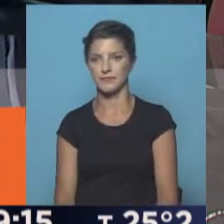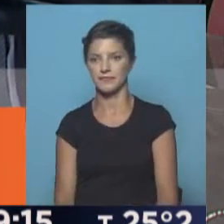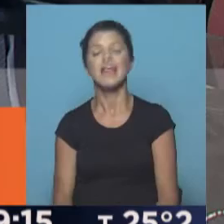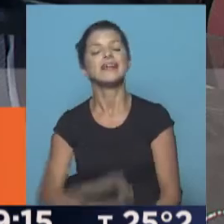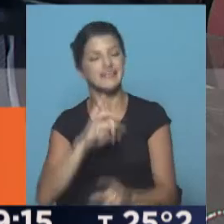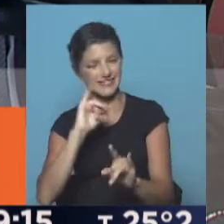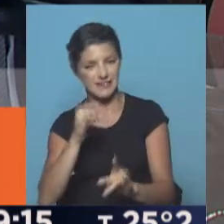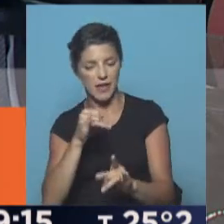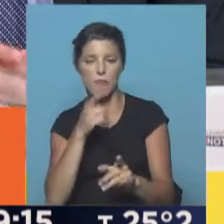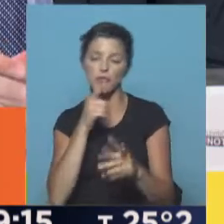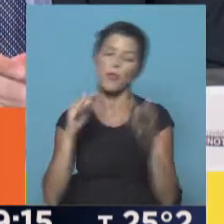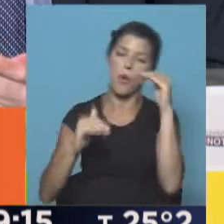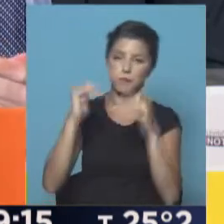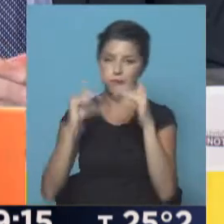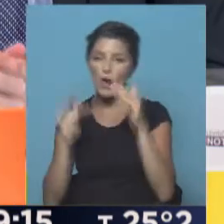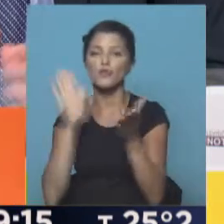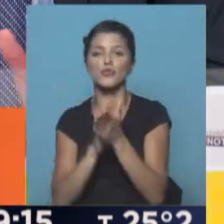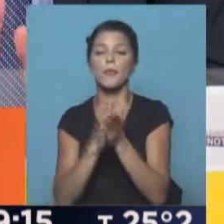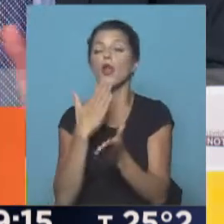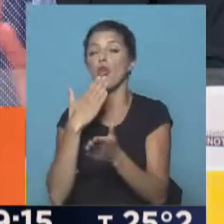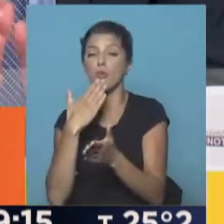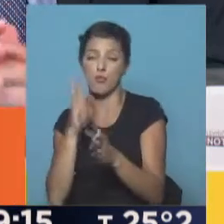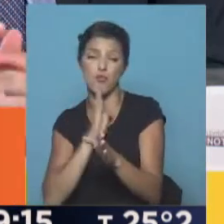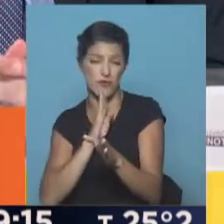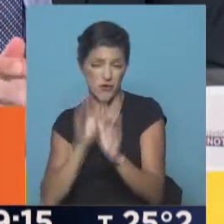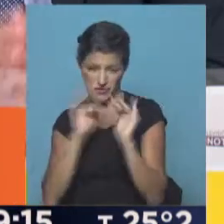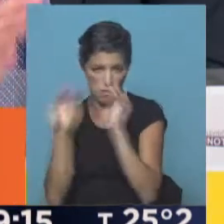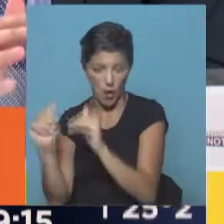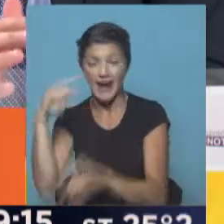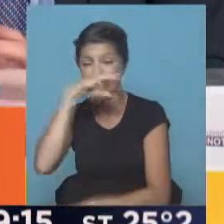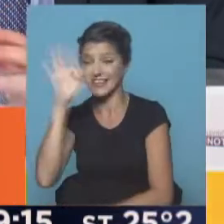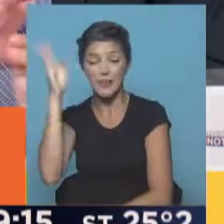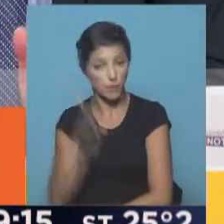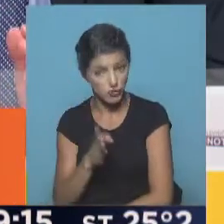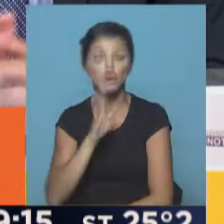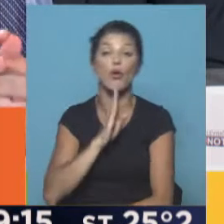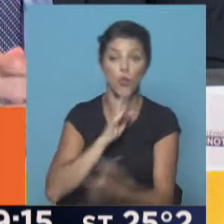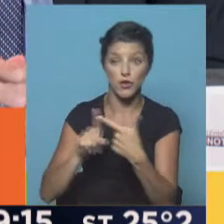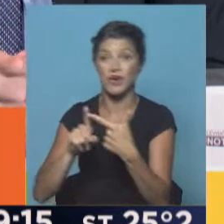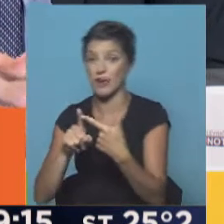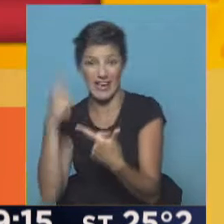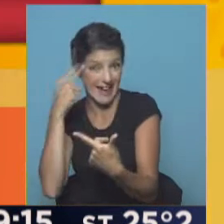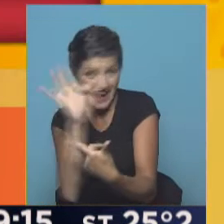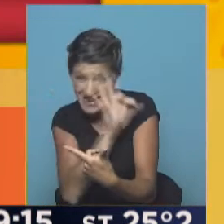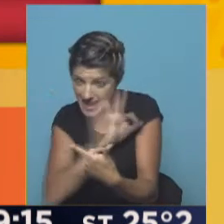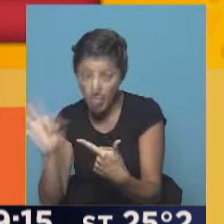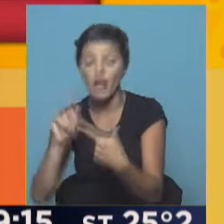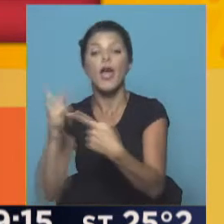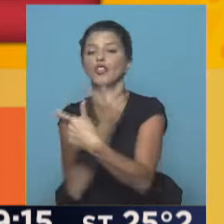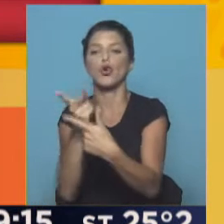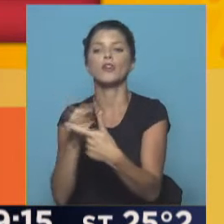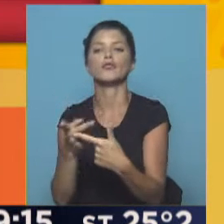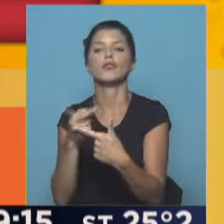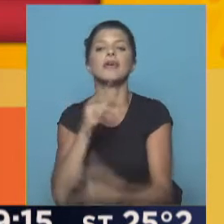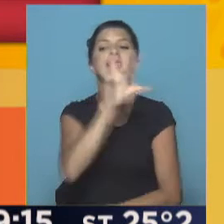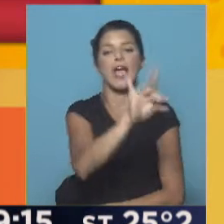proporción que los de religión judía. Efectivamente, ahí cerca del 70% de los judíos y de los que no profesan ninguna religión votaron por